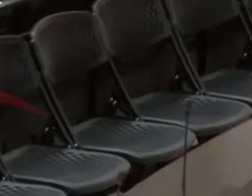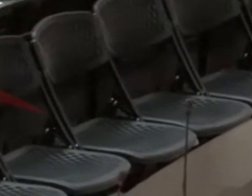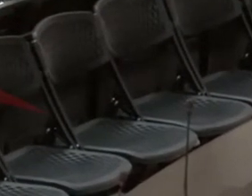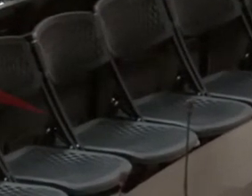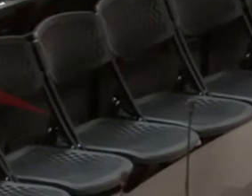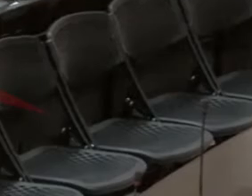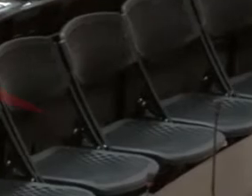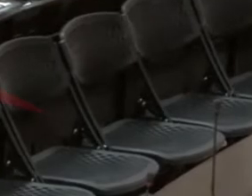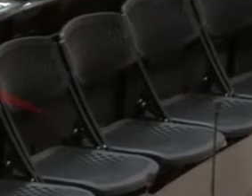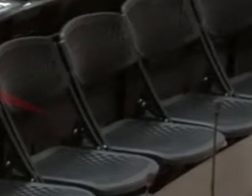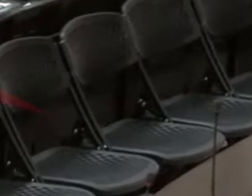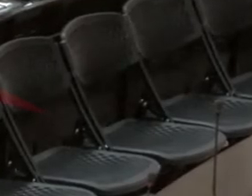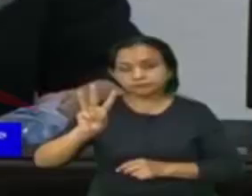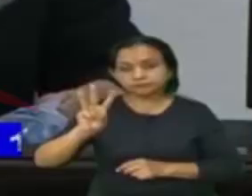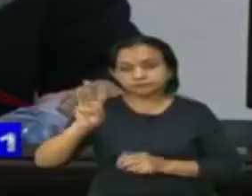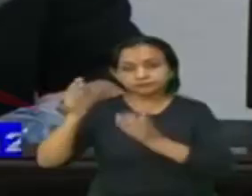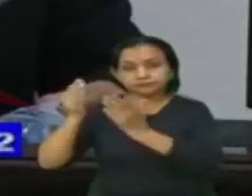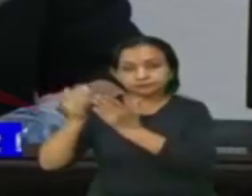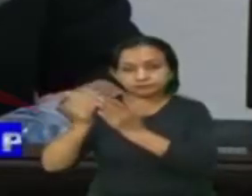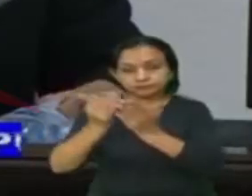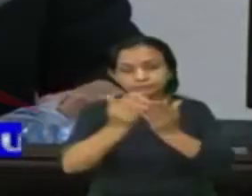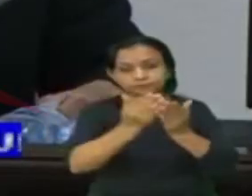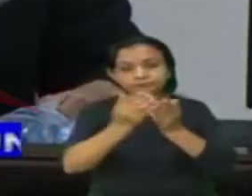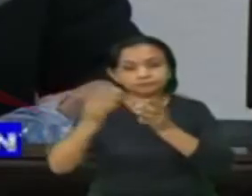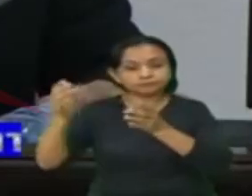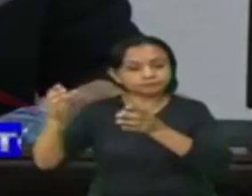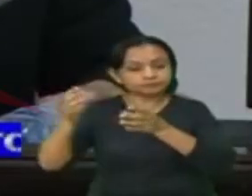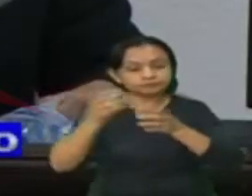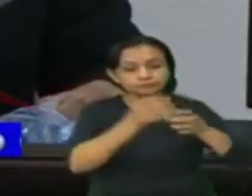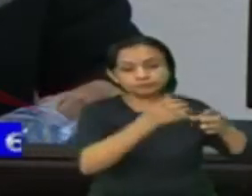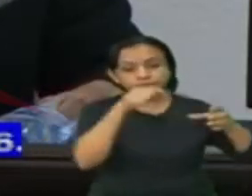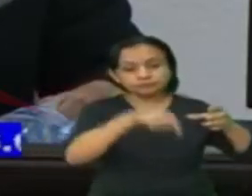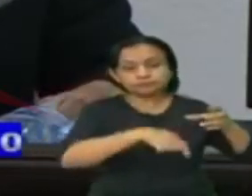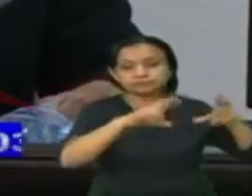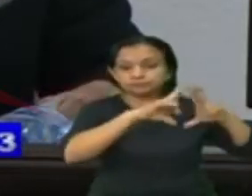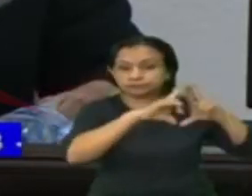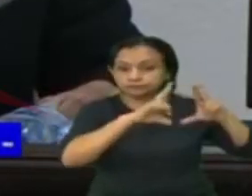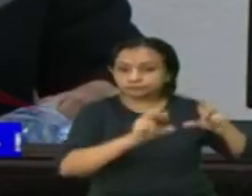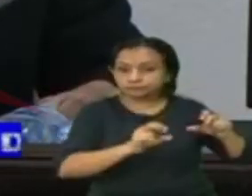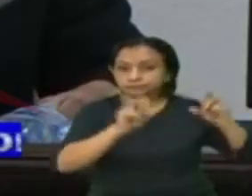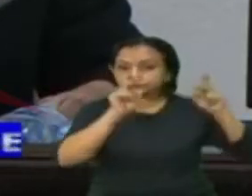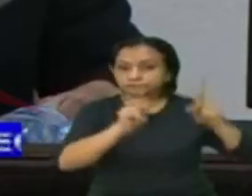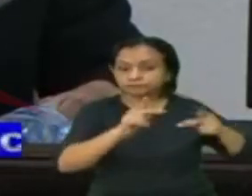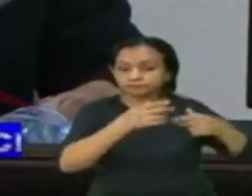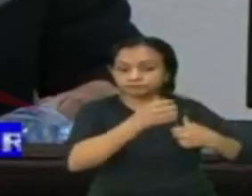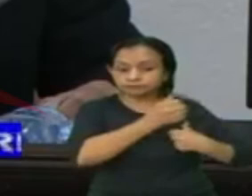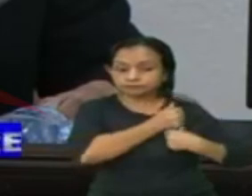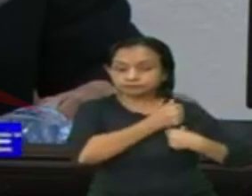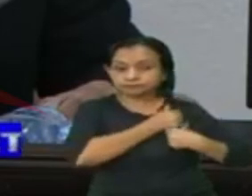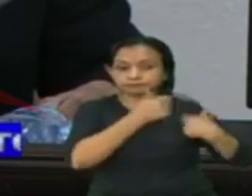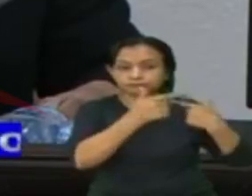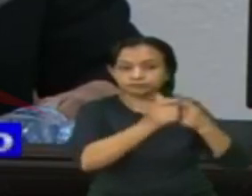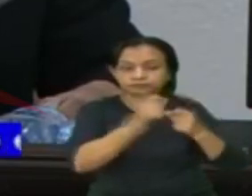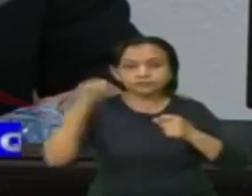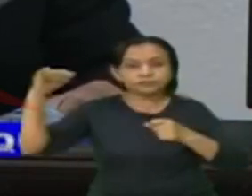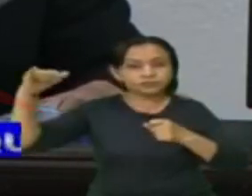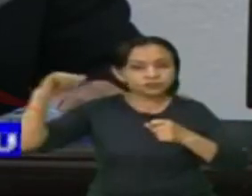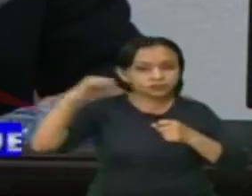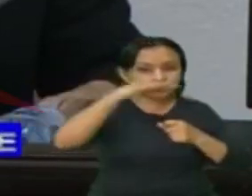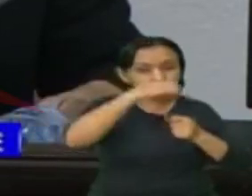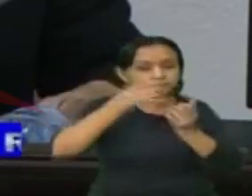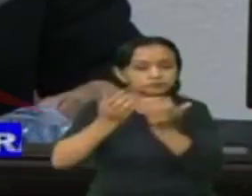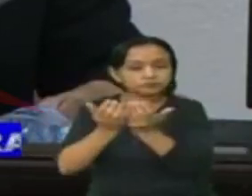Dominicana. Ingreso al territorio nacional de personal, naves y